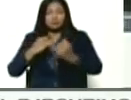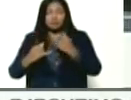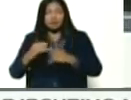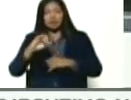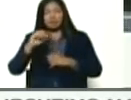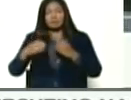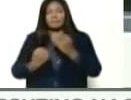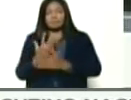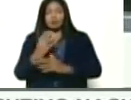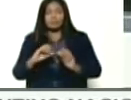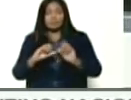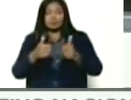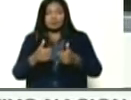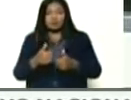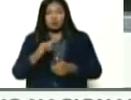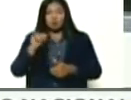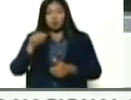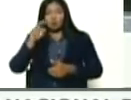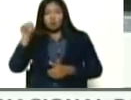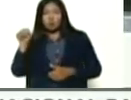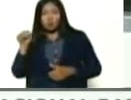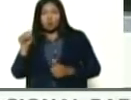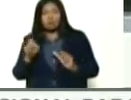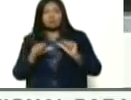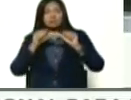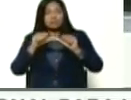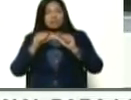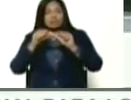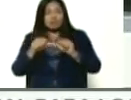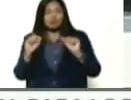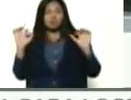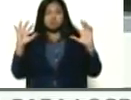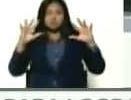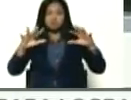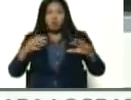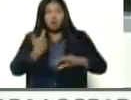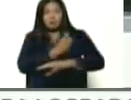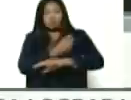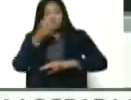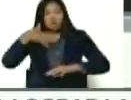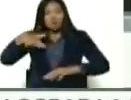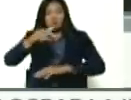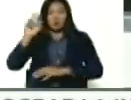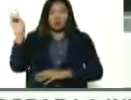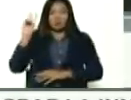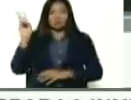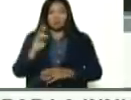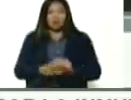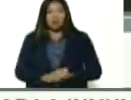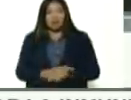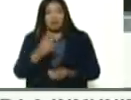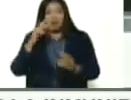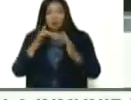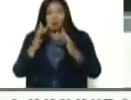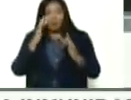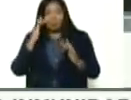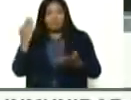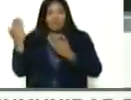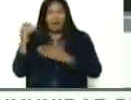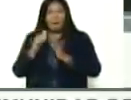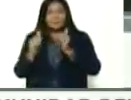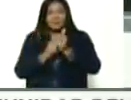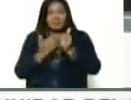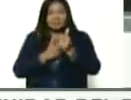mayo arrancando junio la fase avanzada de vacunación al pueblo de venezuela adelante vicepresidenta por